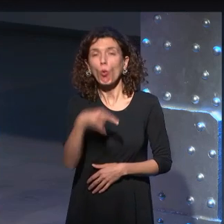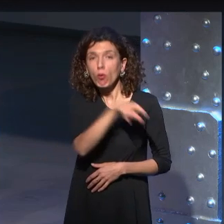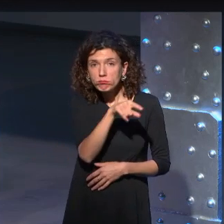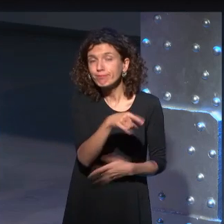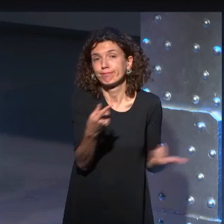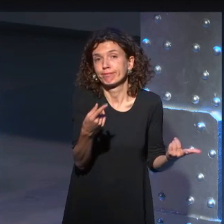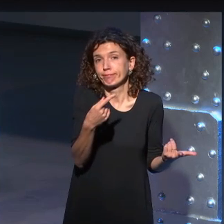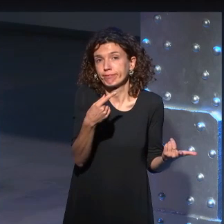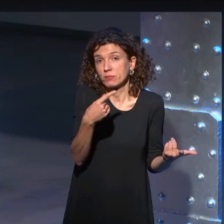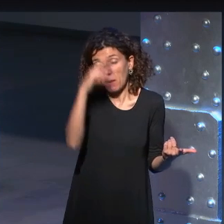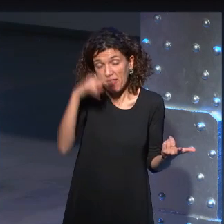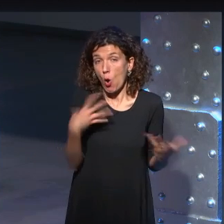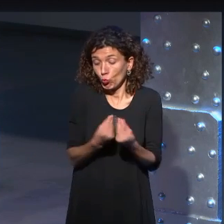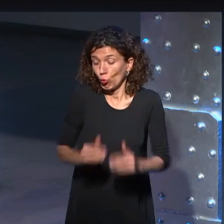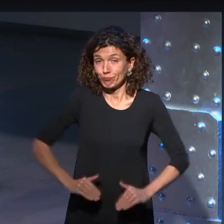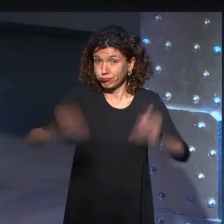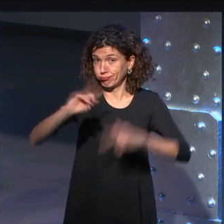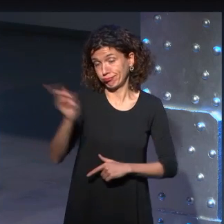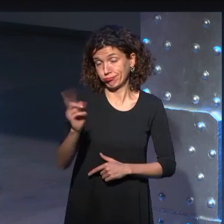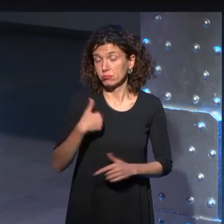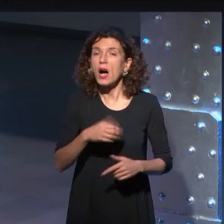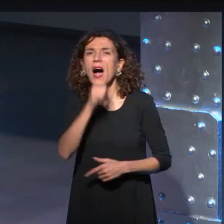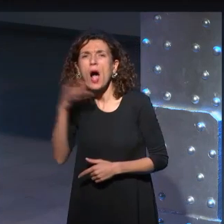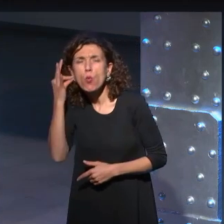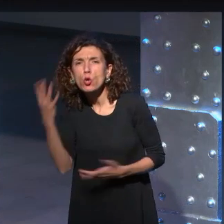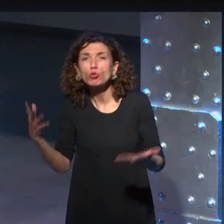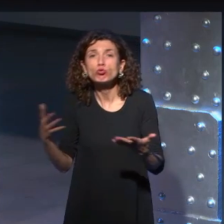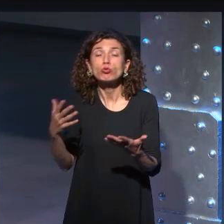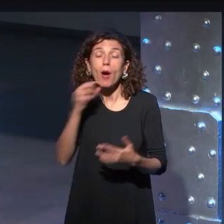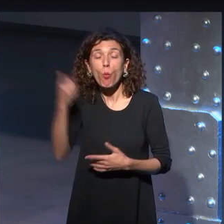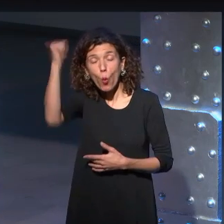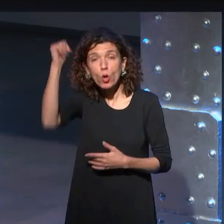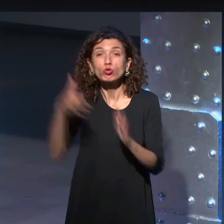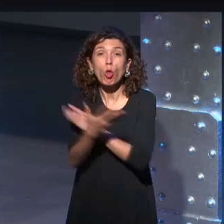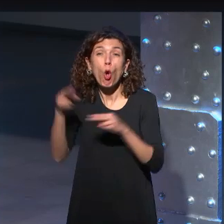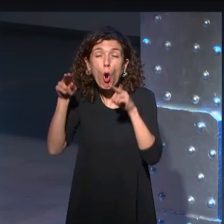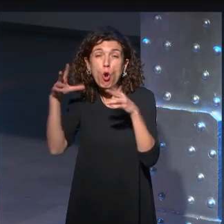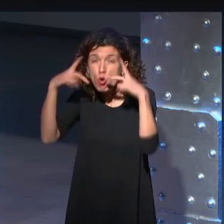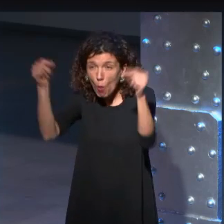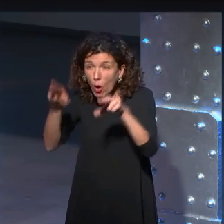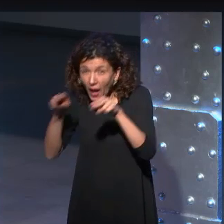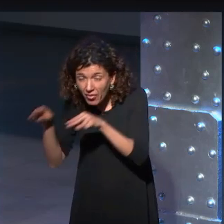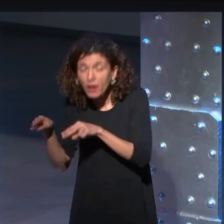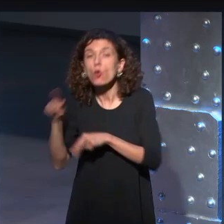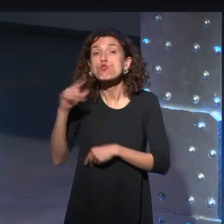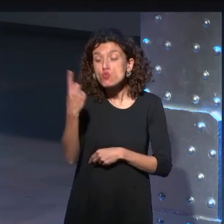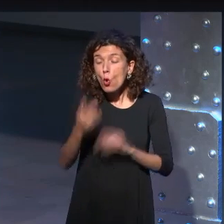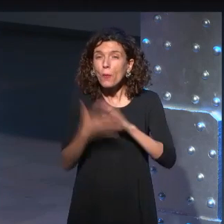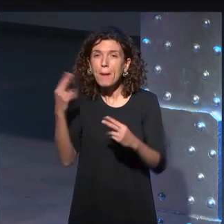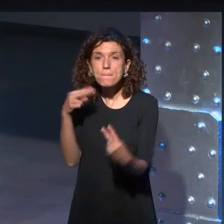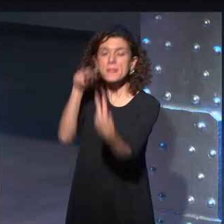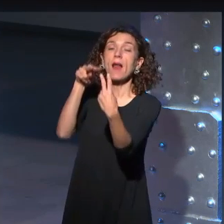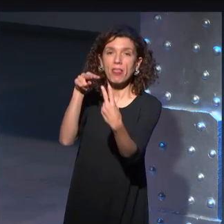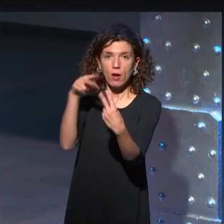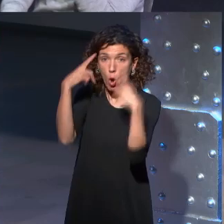realmente no creció con él. Su abuelo le dice, de todos los lobos que vas a ver y vas a cazar, con uno vas a cruzar una mirada y